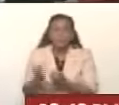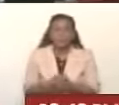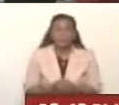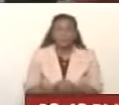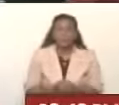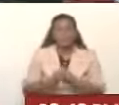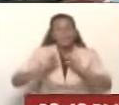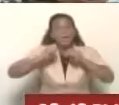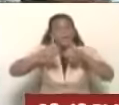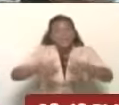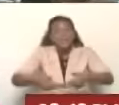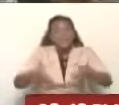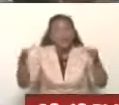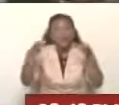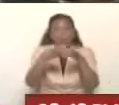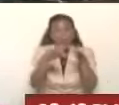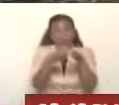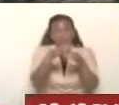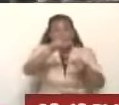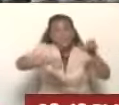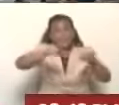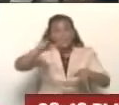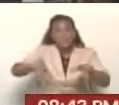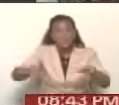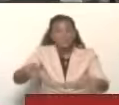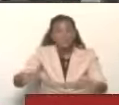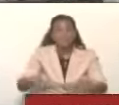Vamos a empezar por